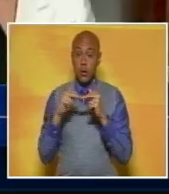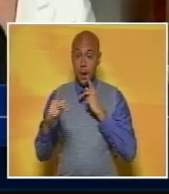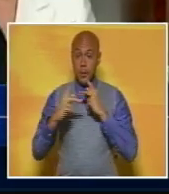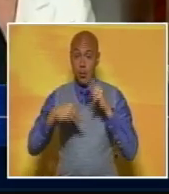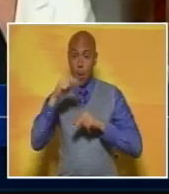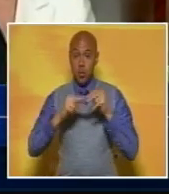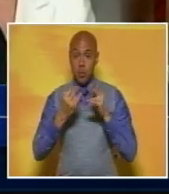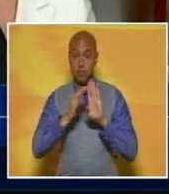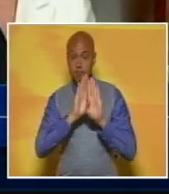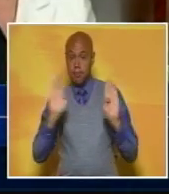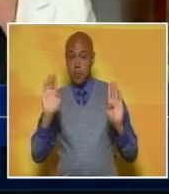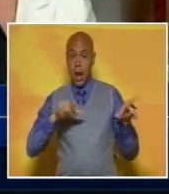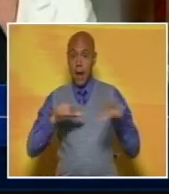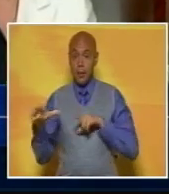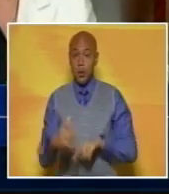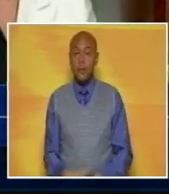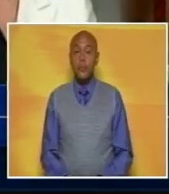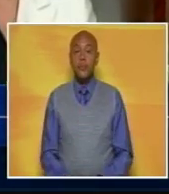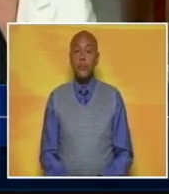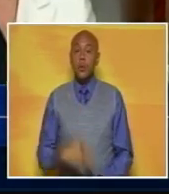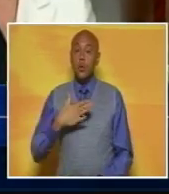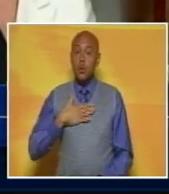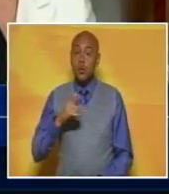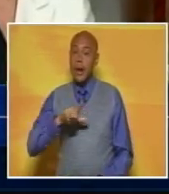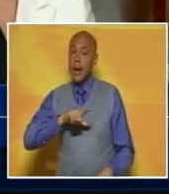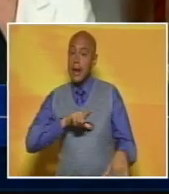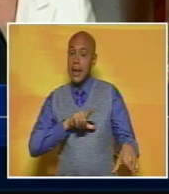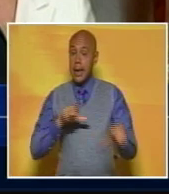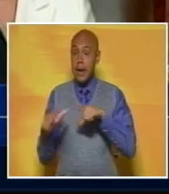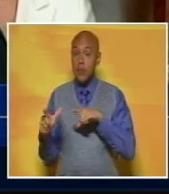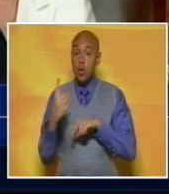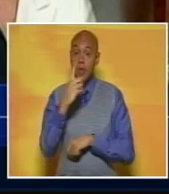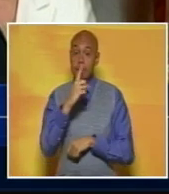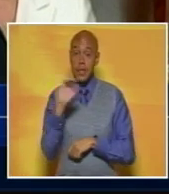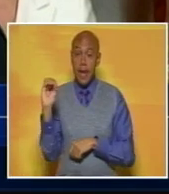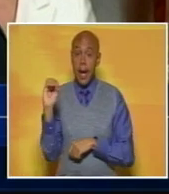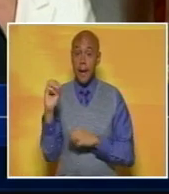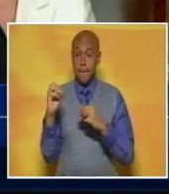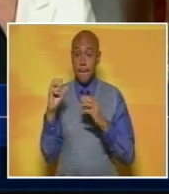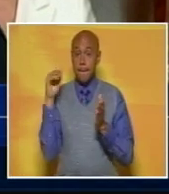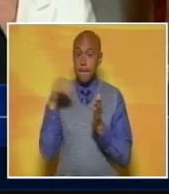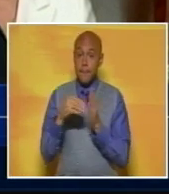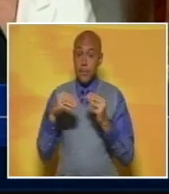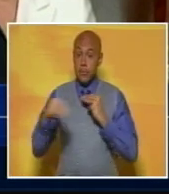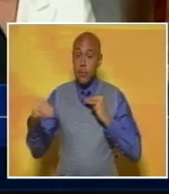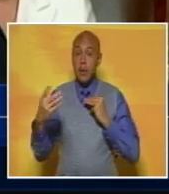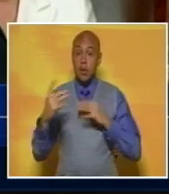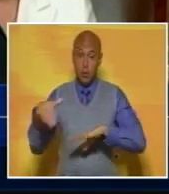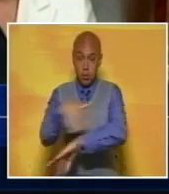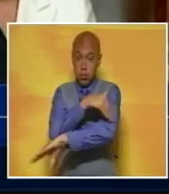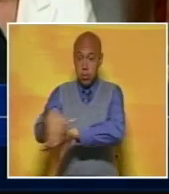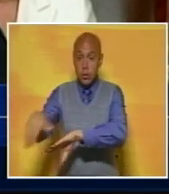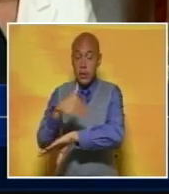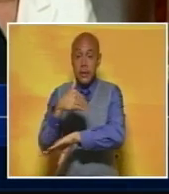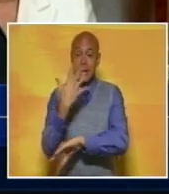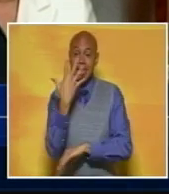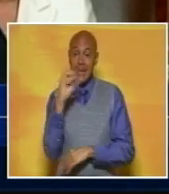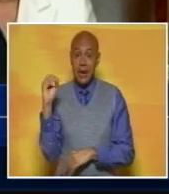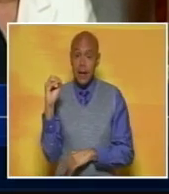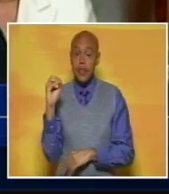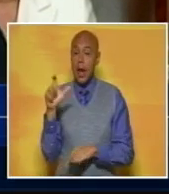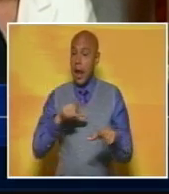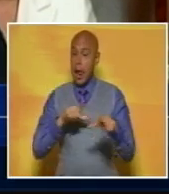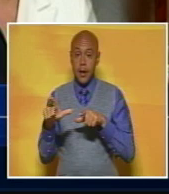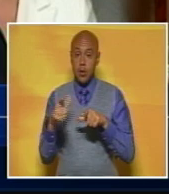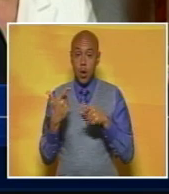construidos. Hemos completado más de 100 millas y tenemos más de 500 millas totalmente